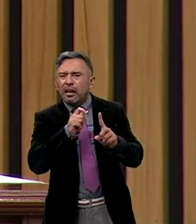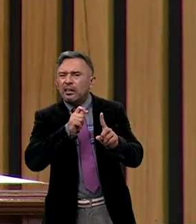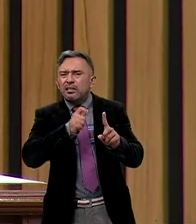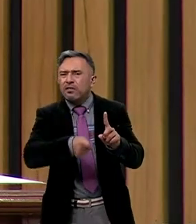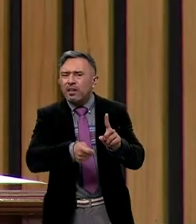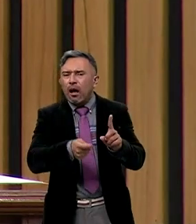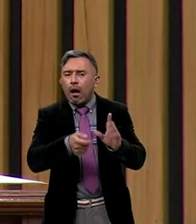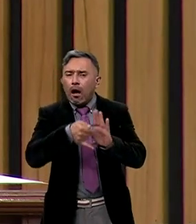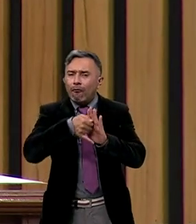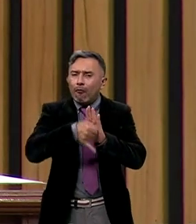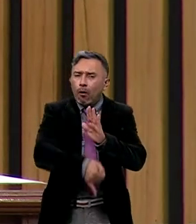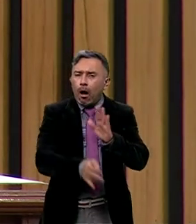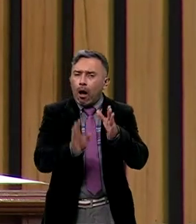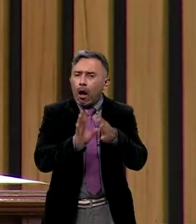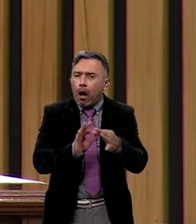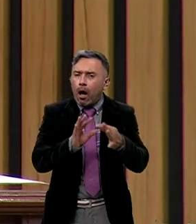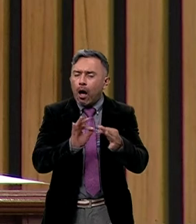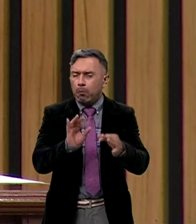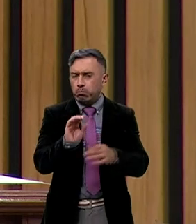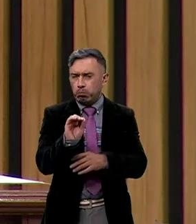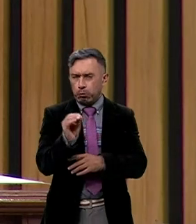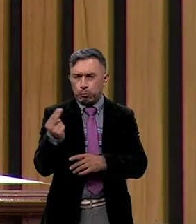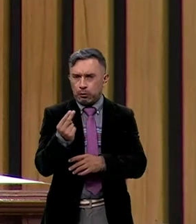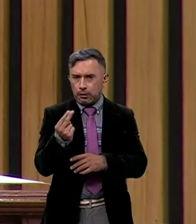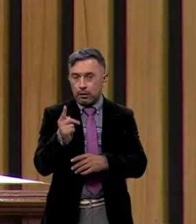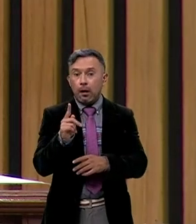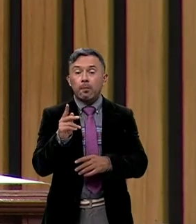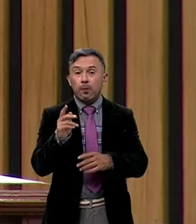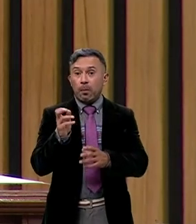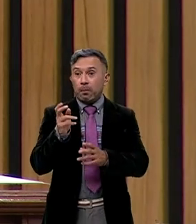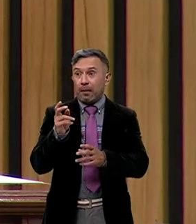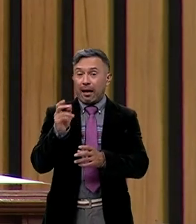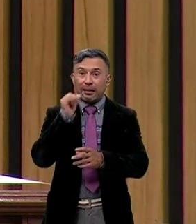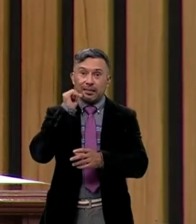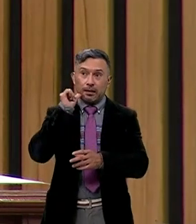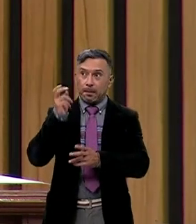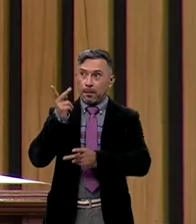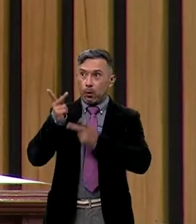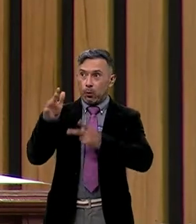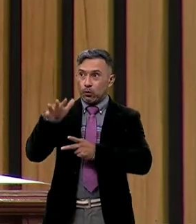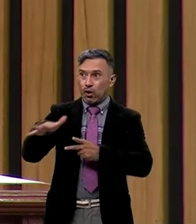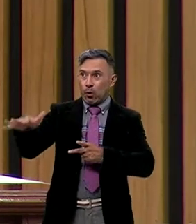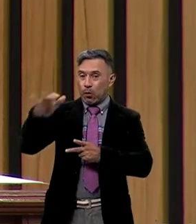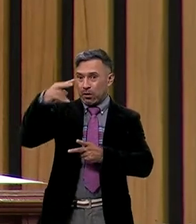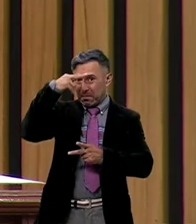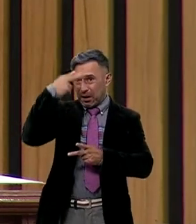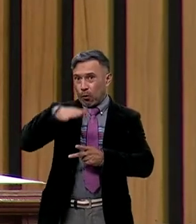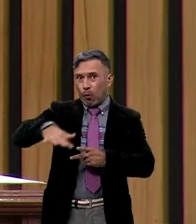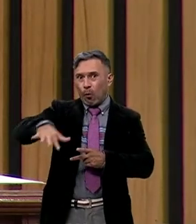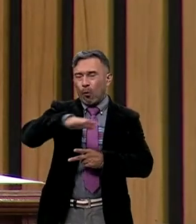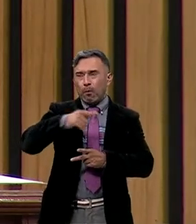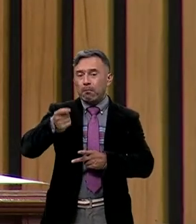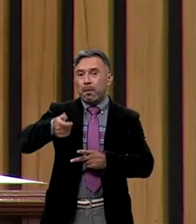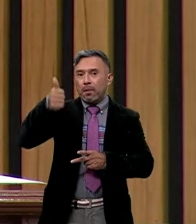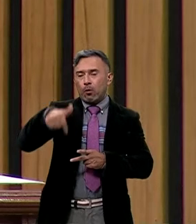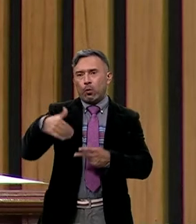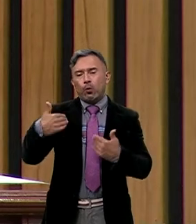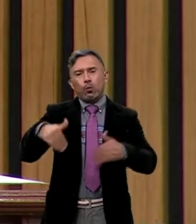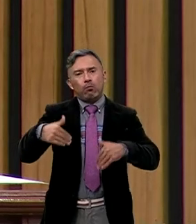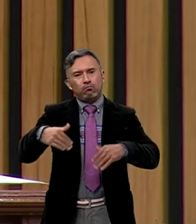que es para nuestro país esto que hemos vivido pero si quisiera terminar